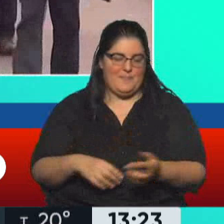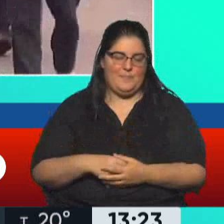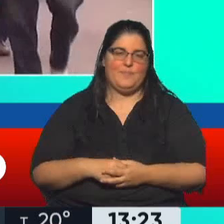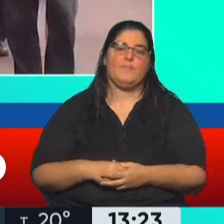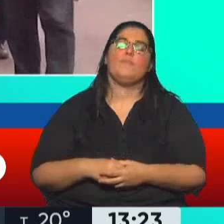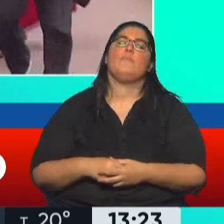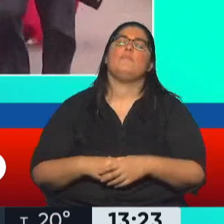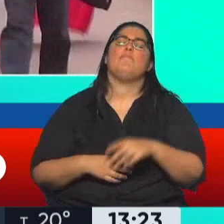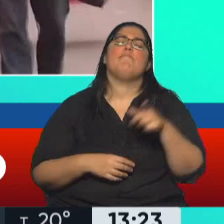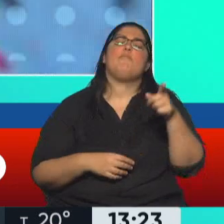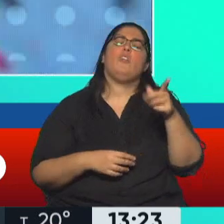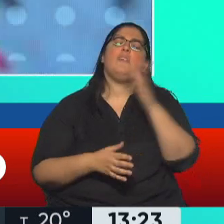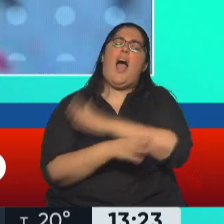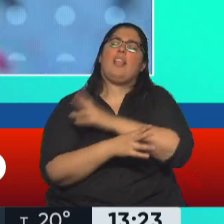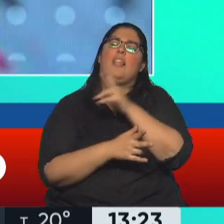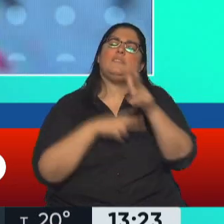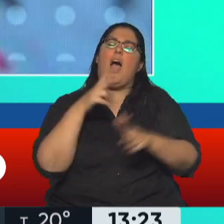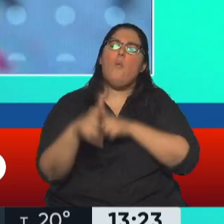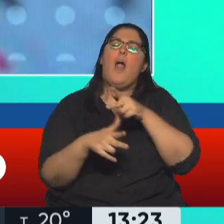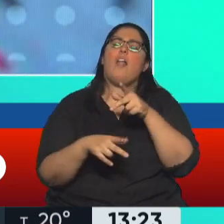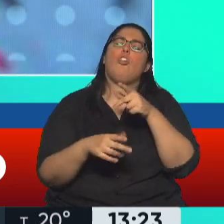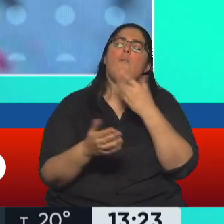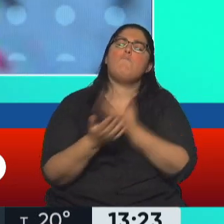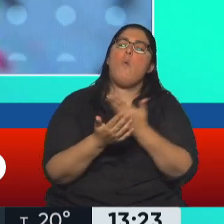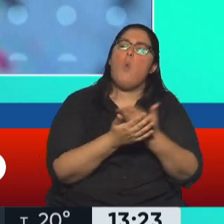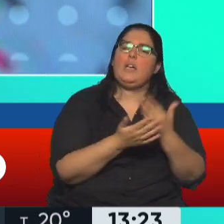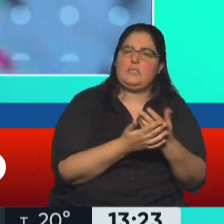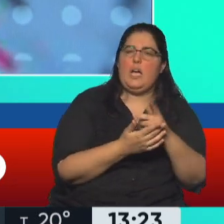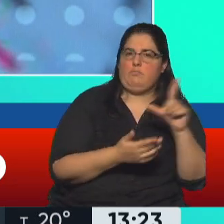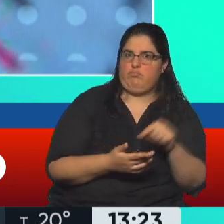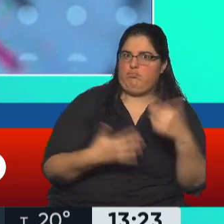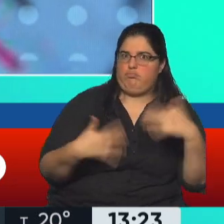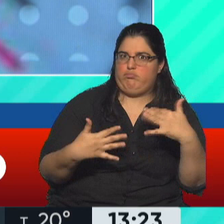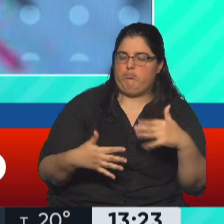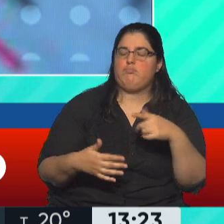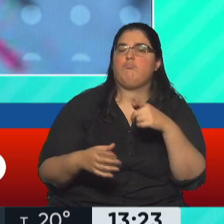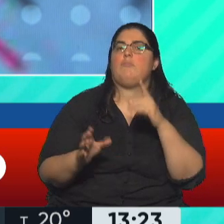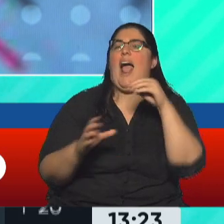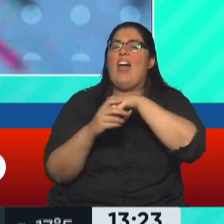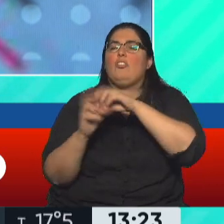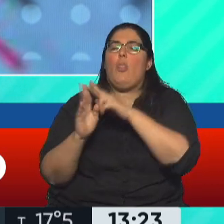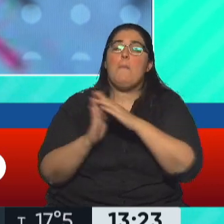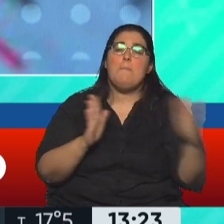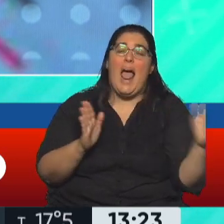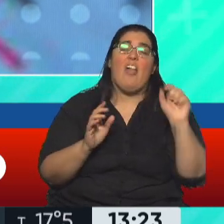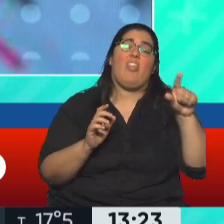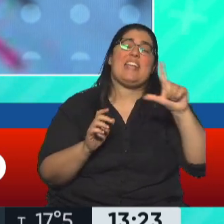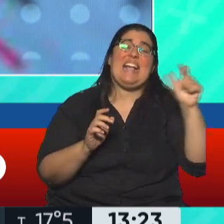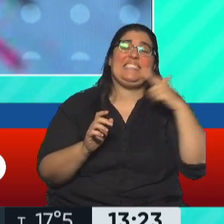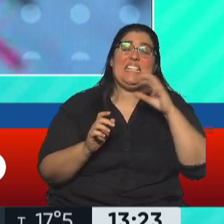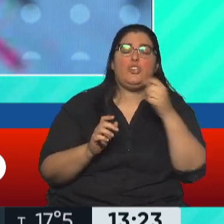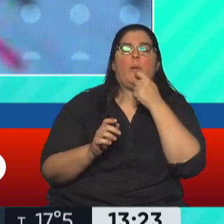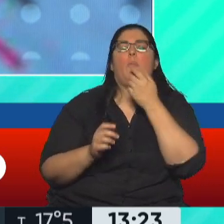Augusto, mencionabas recién algunas propuestas bastante radicales que están contenidas dentro del programa de Pedro Castillo,